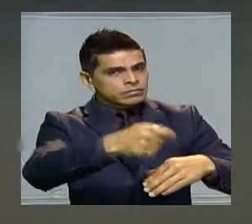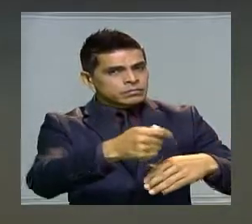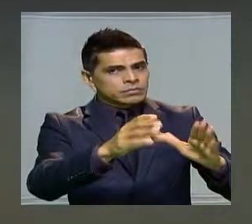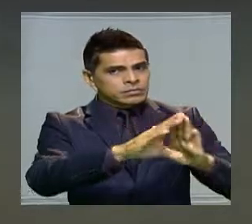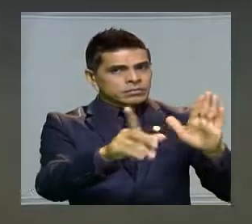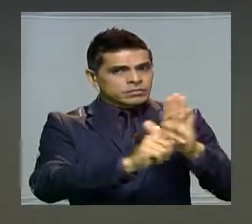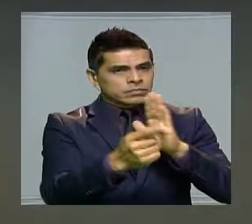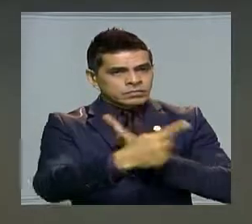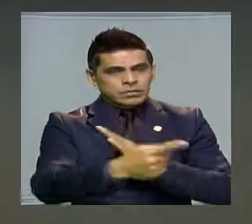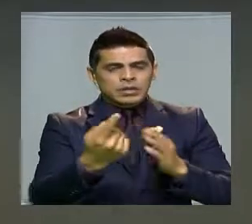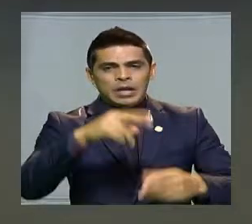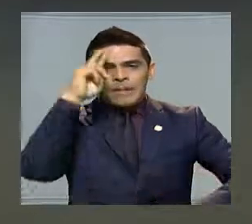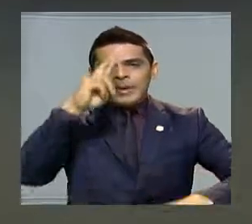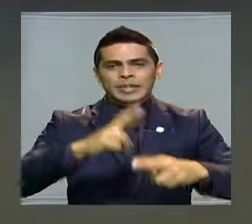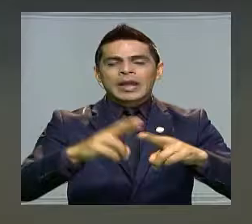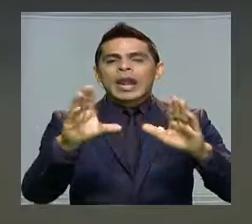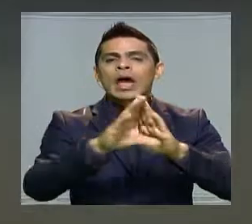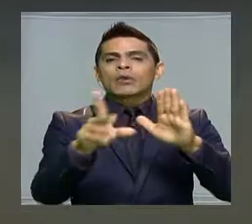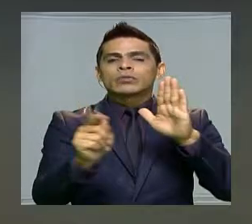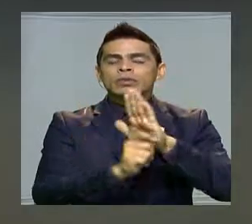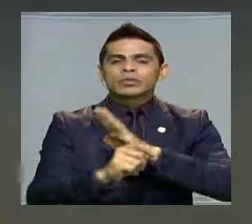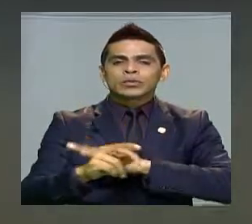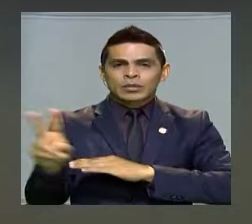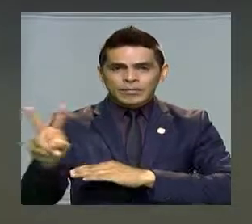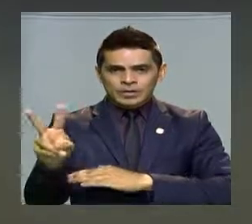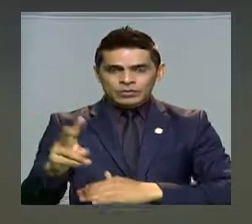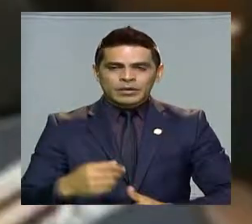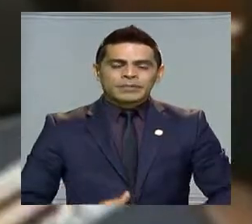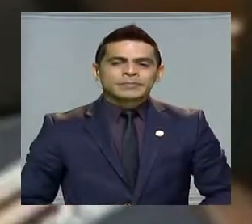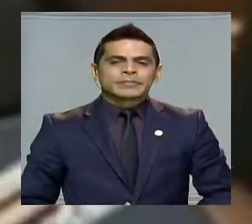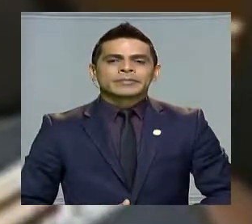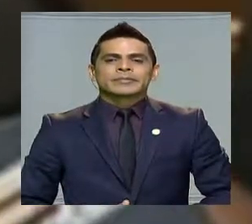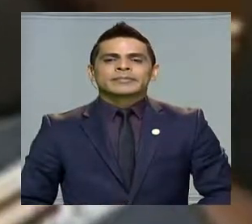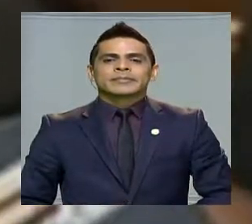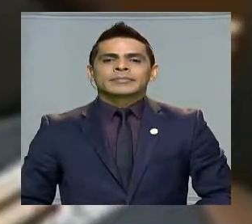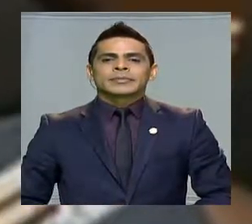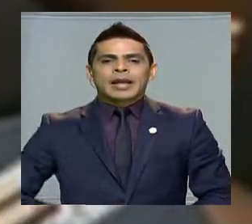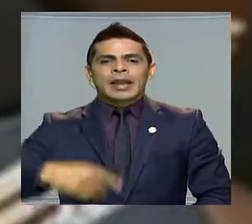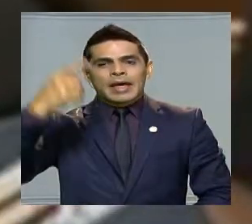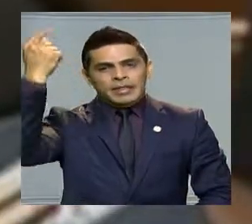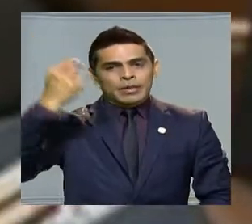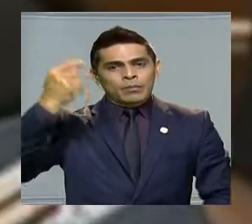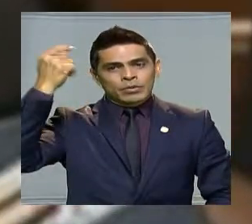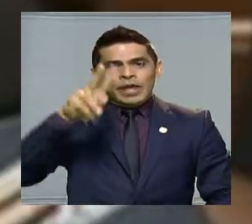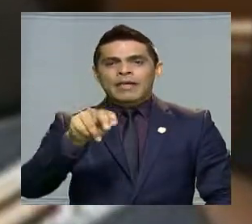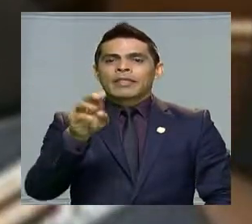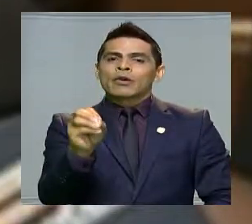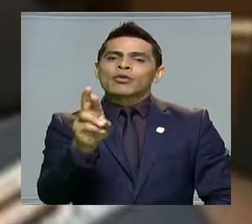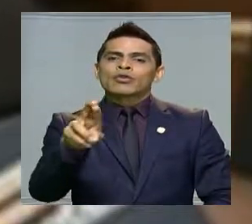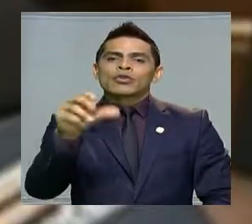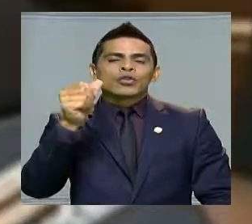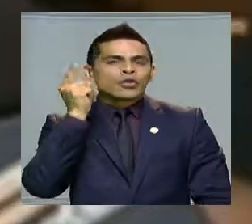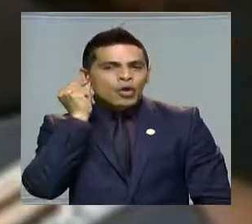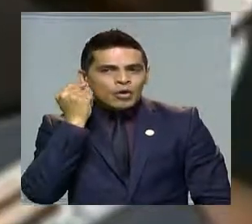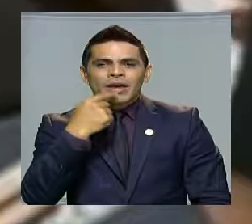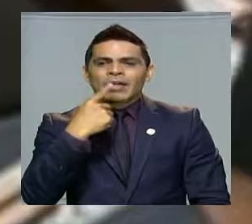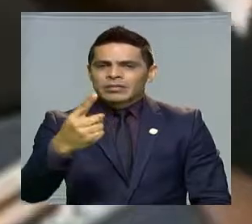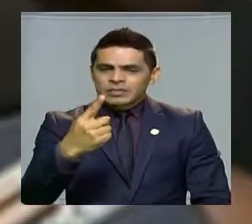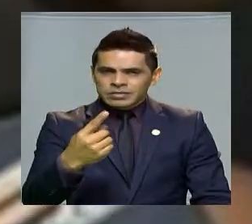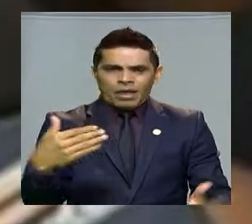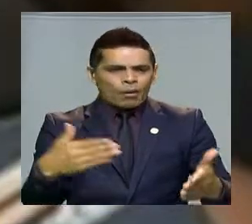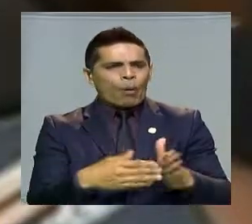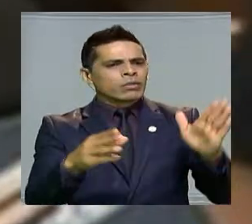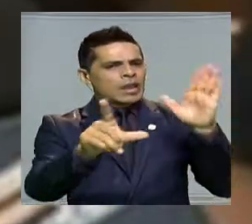y respetar la Constitución de la República. La diputada Nora Delgado calificó como ilegal la